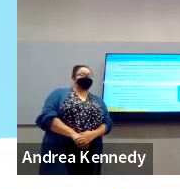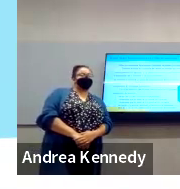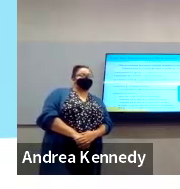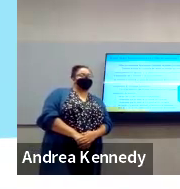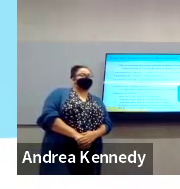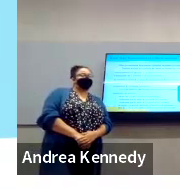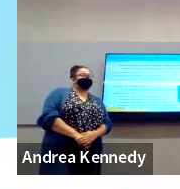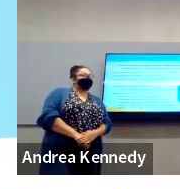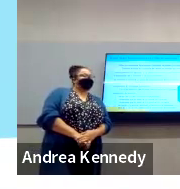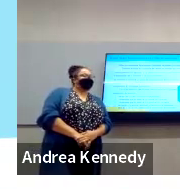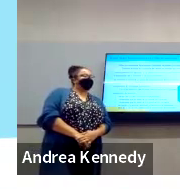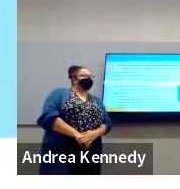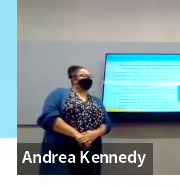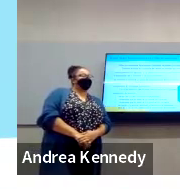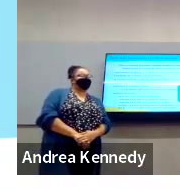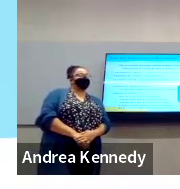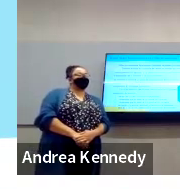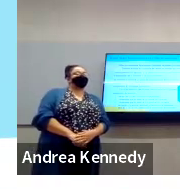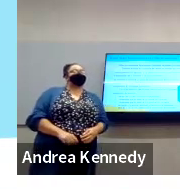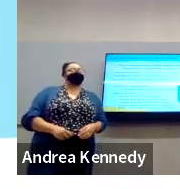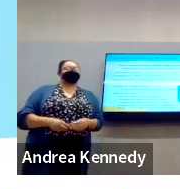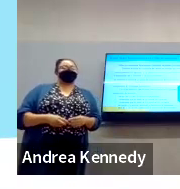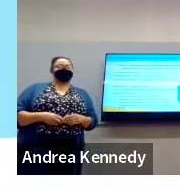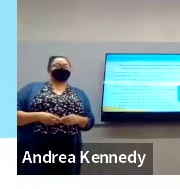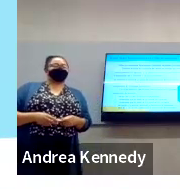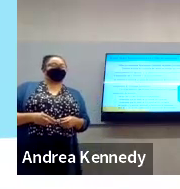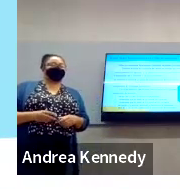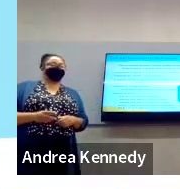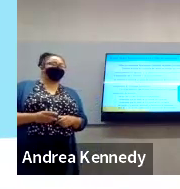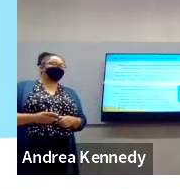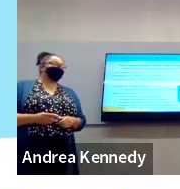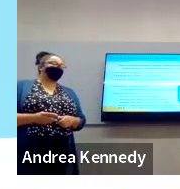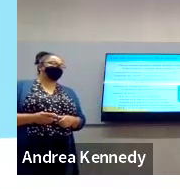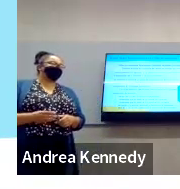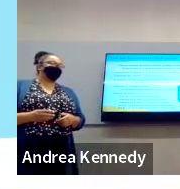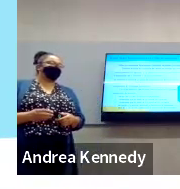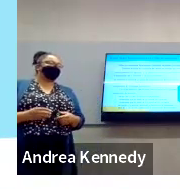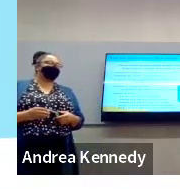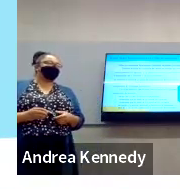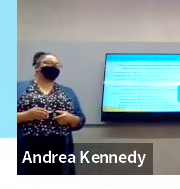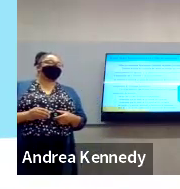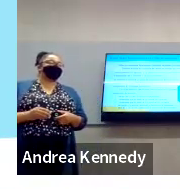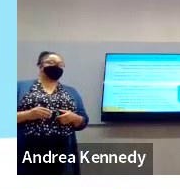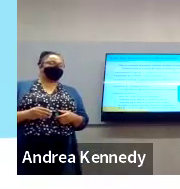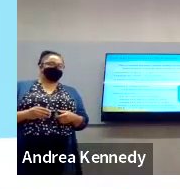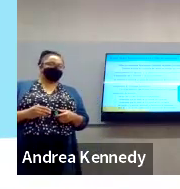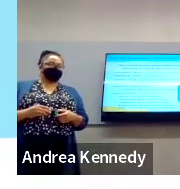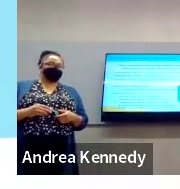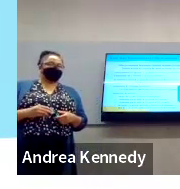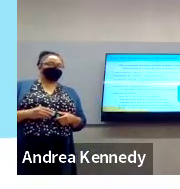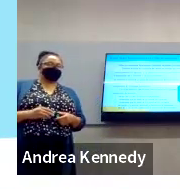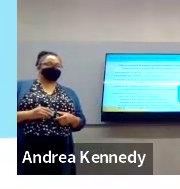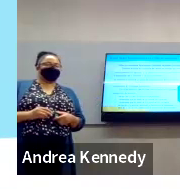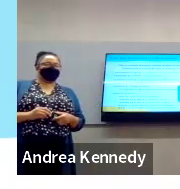su propietario le entregue la petición, este aviso tendrá un identificador único y especial para